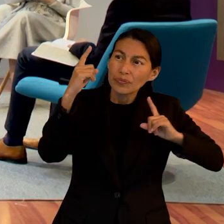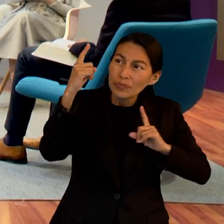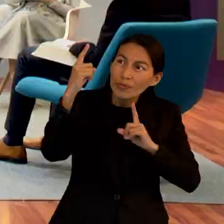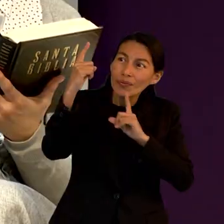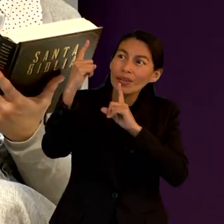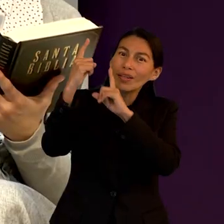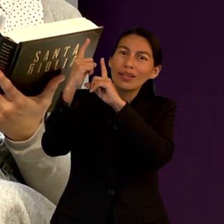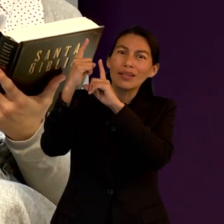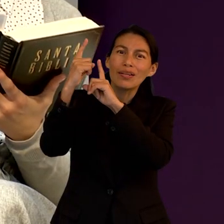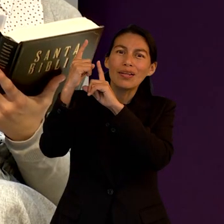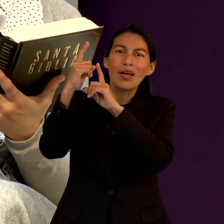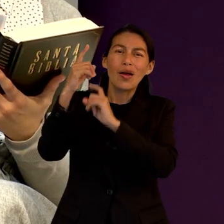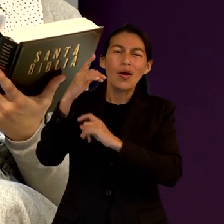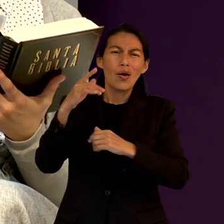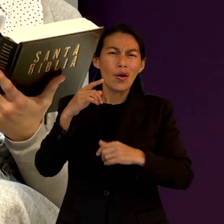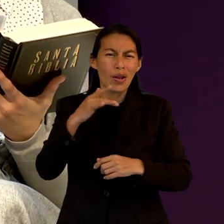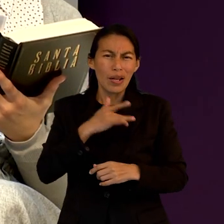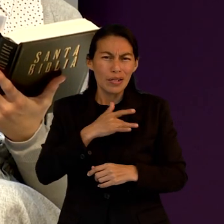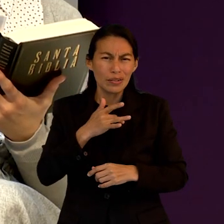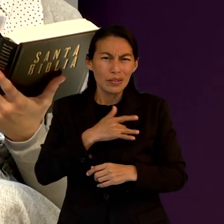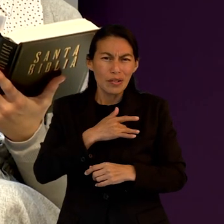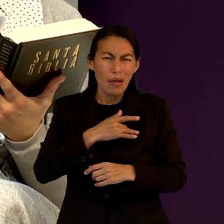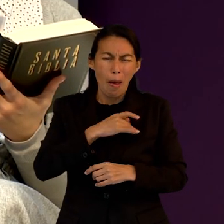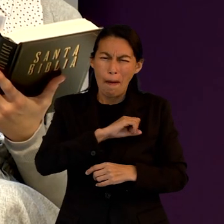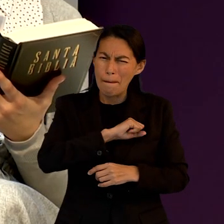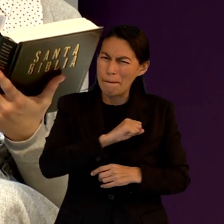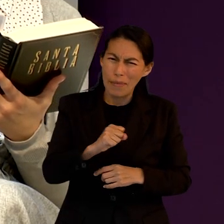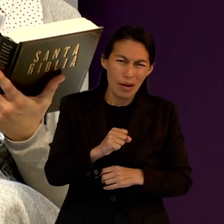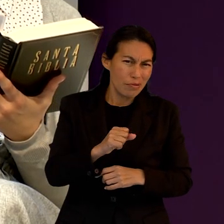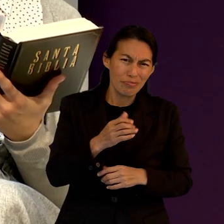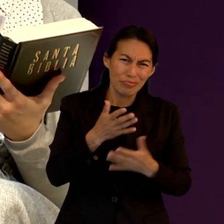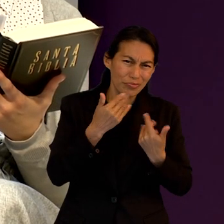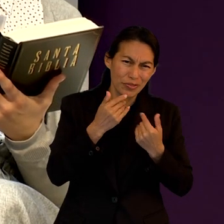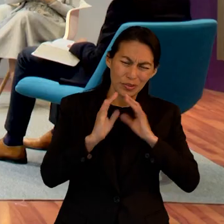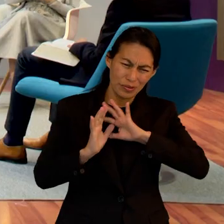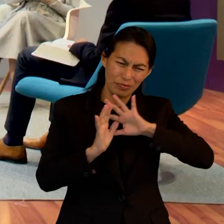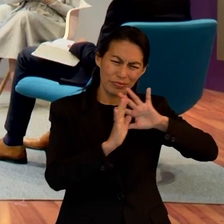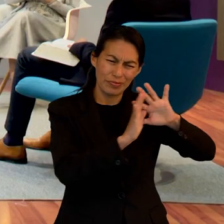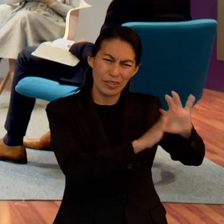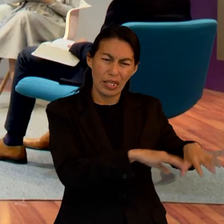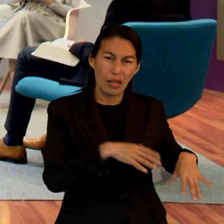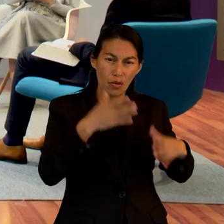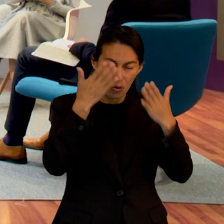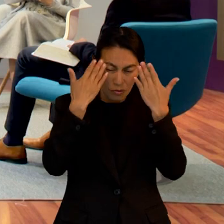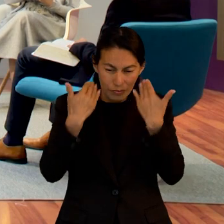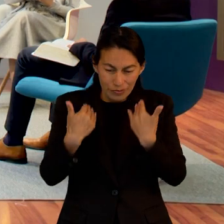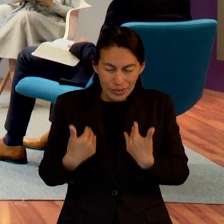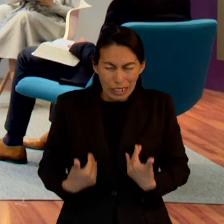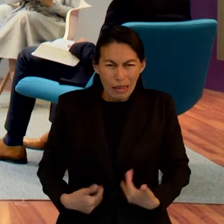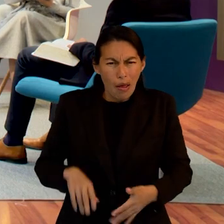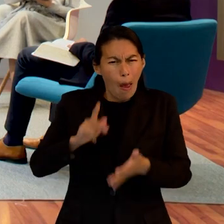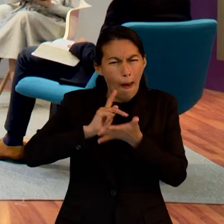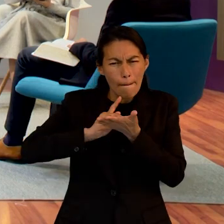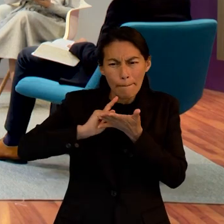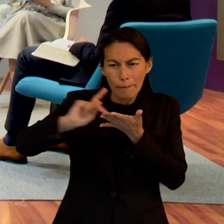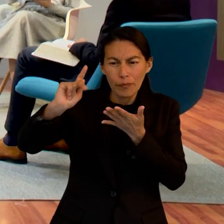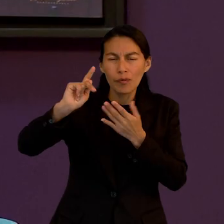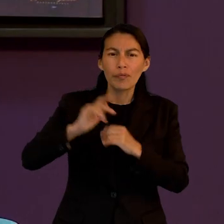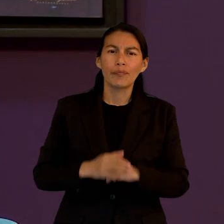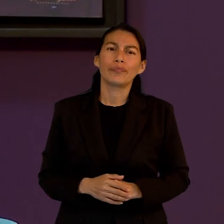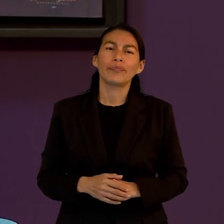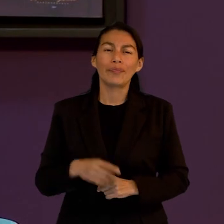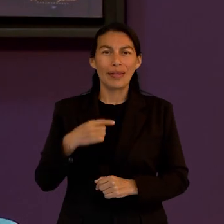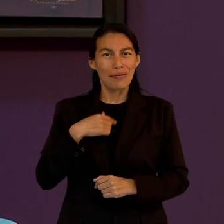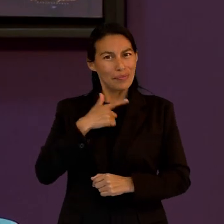purificados los corazones de mala conciencia y lavados los cuerpos con agua pura hay una parte